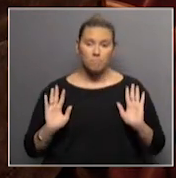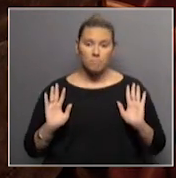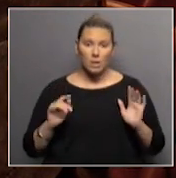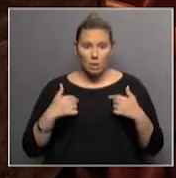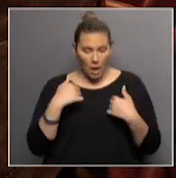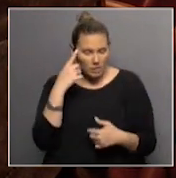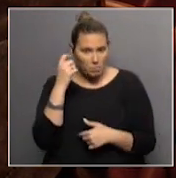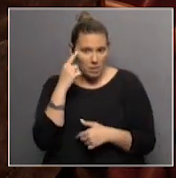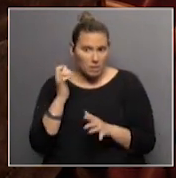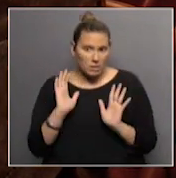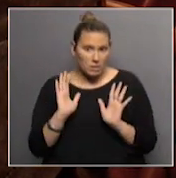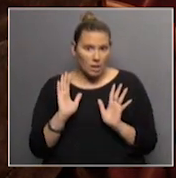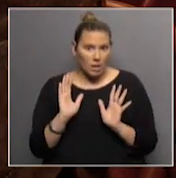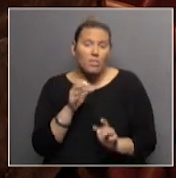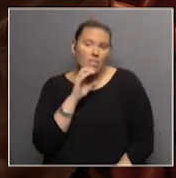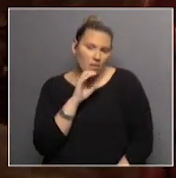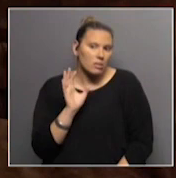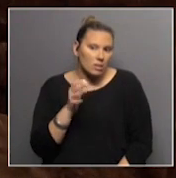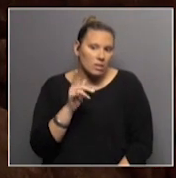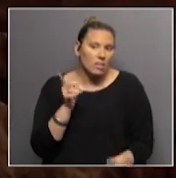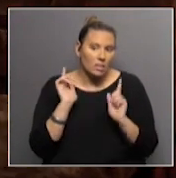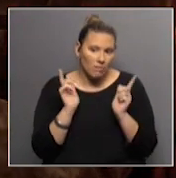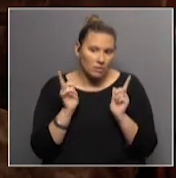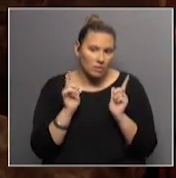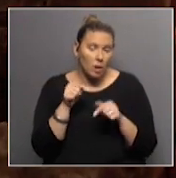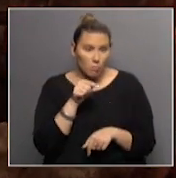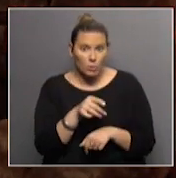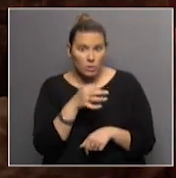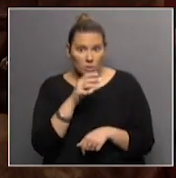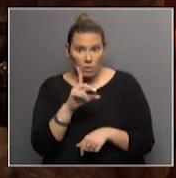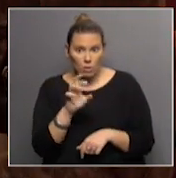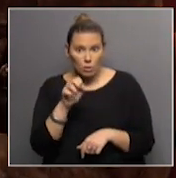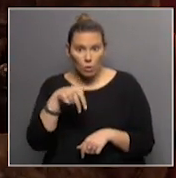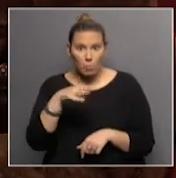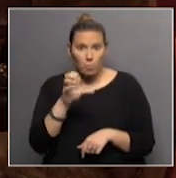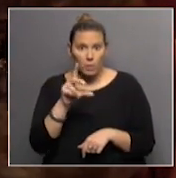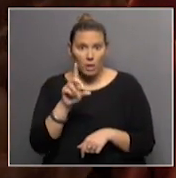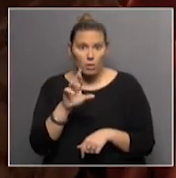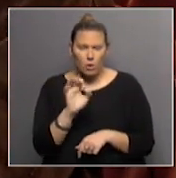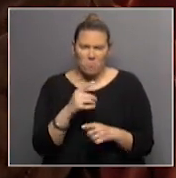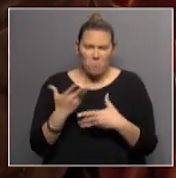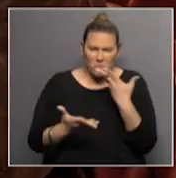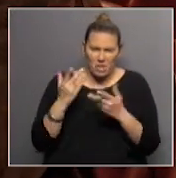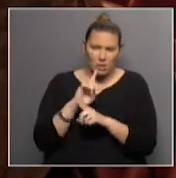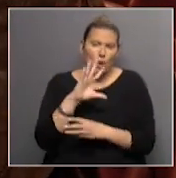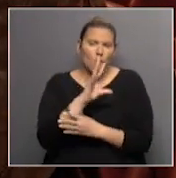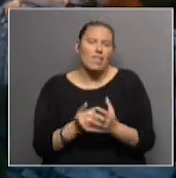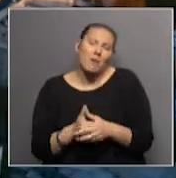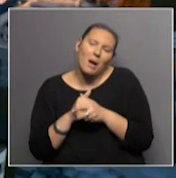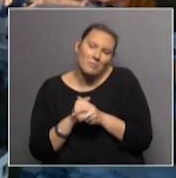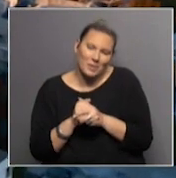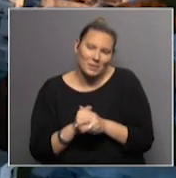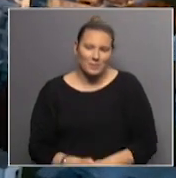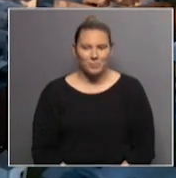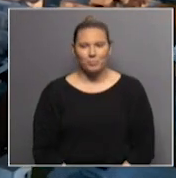mi experiencia fue divertida. Vos decís que Don Pedro no molesta, entonces. No, es un fantasma amigo.